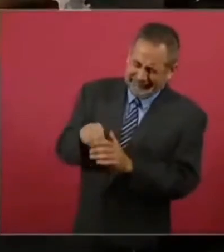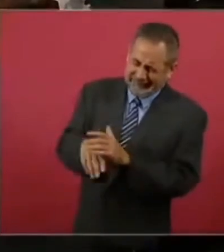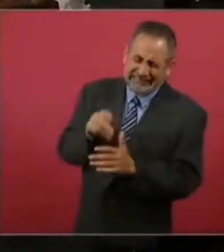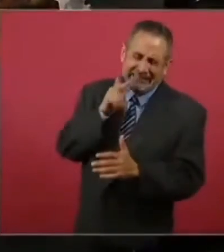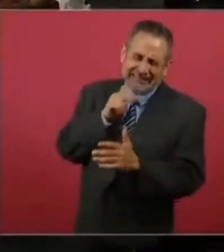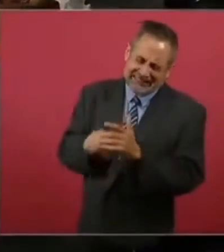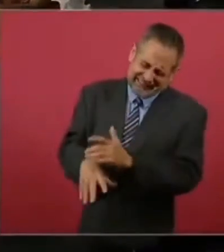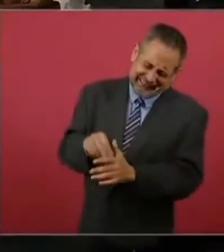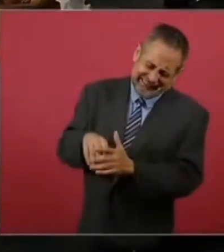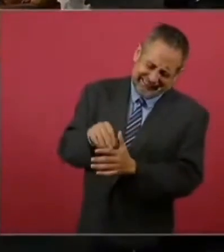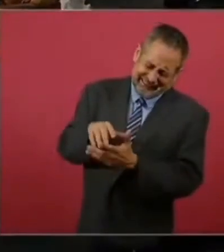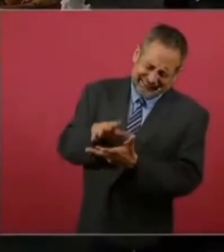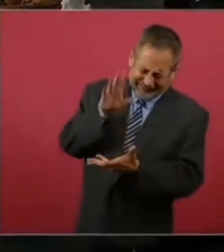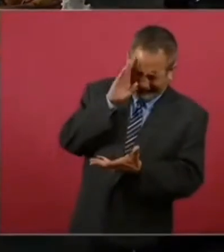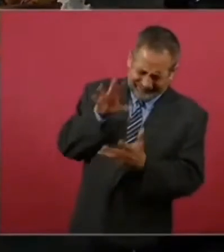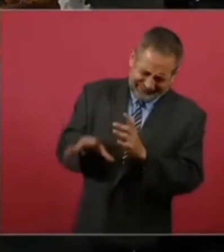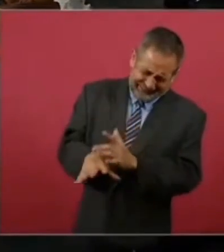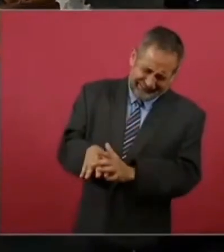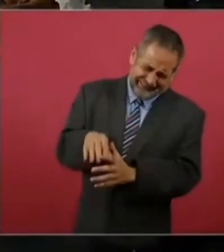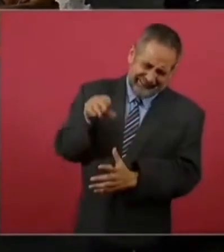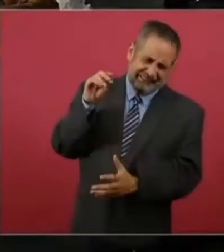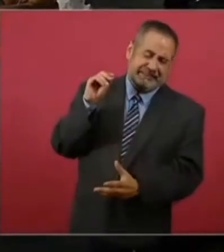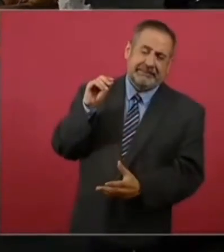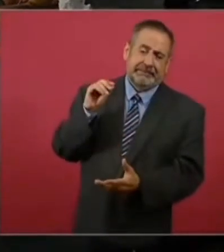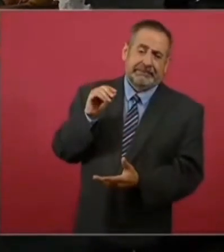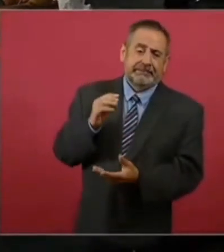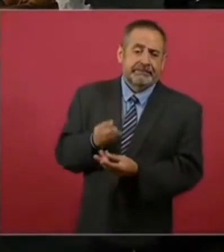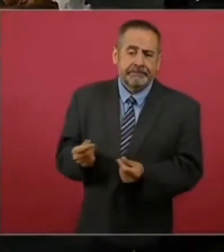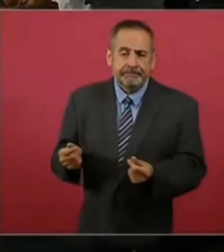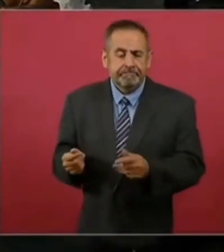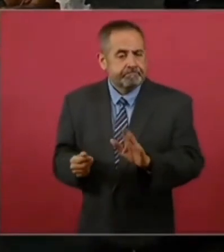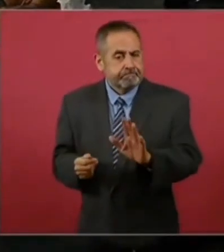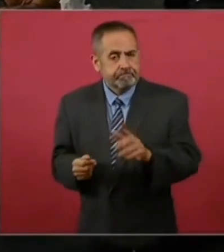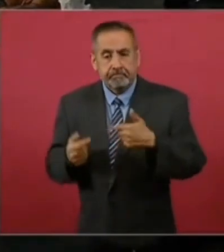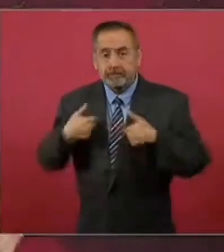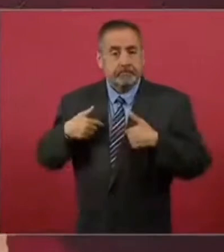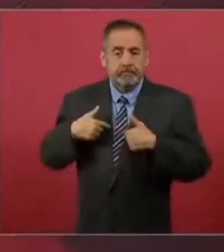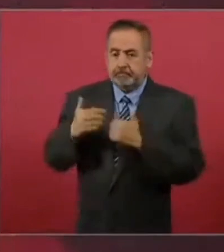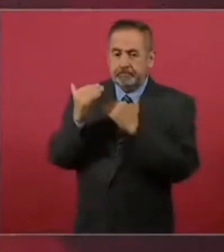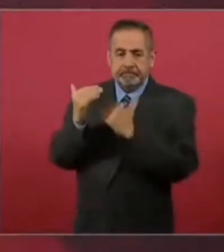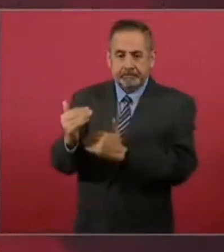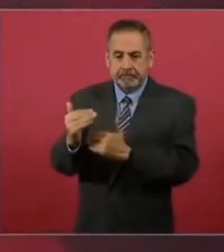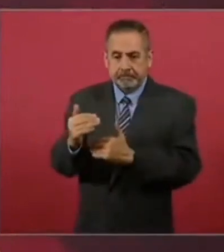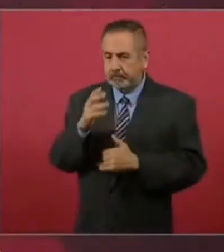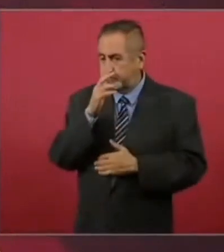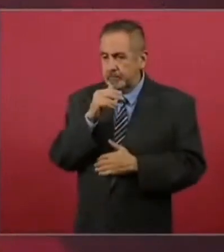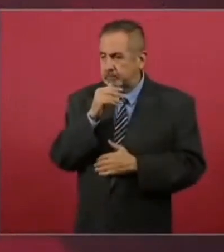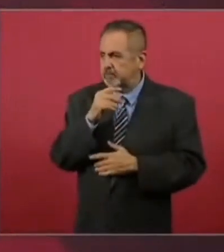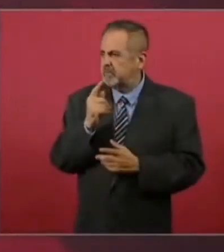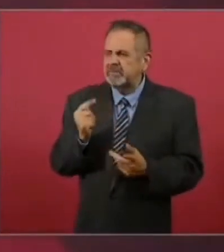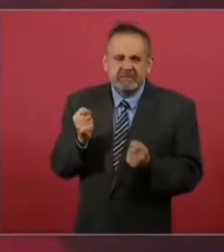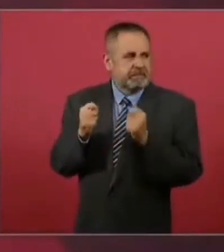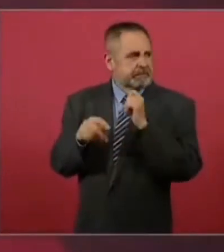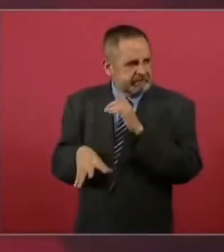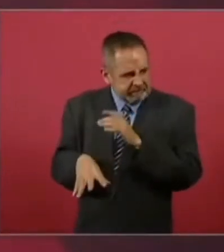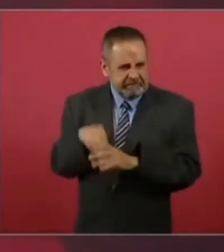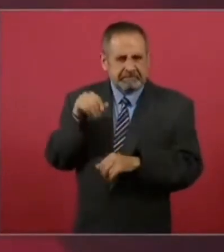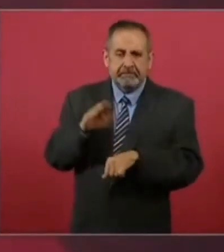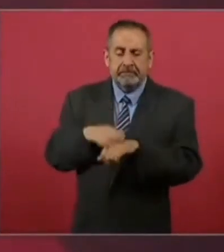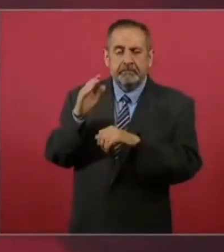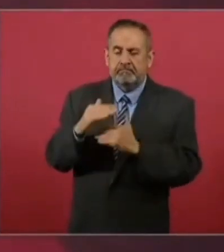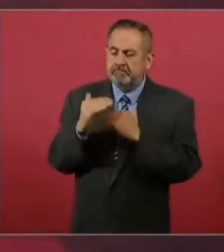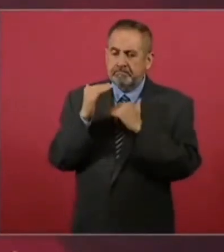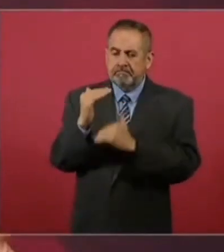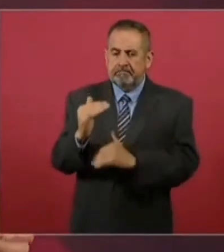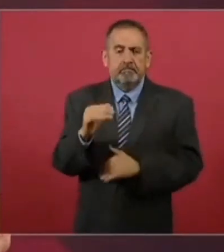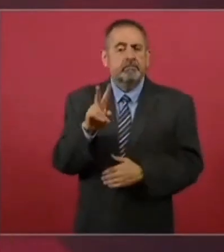extraer petróleo. Nosotros tenemos un límite. No vamos a pasar de